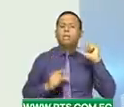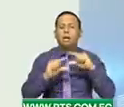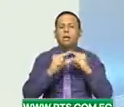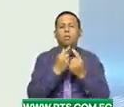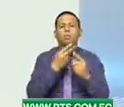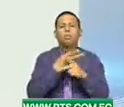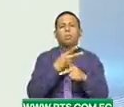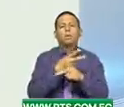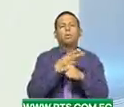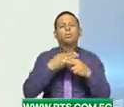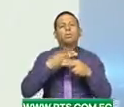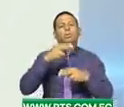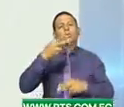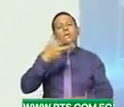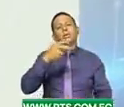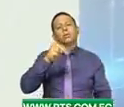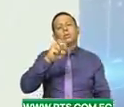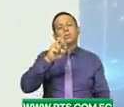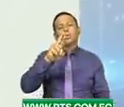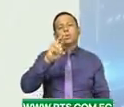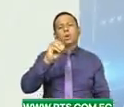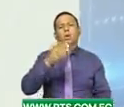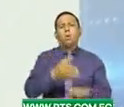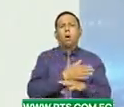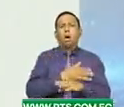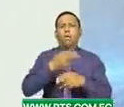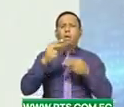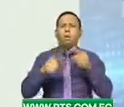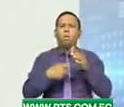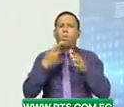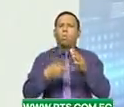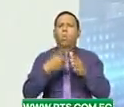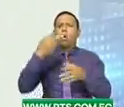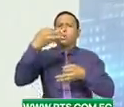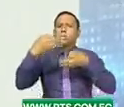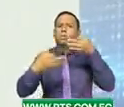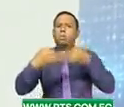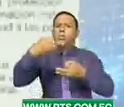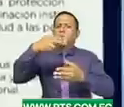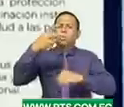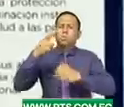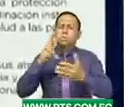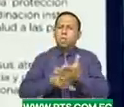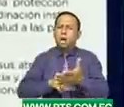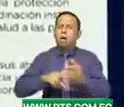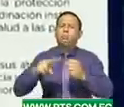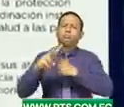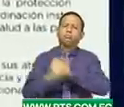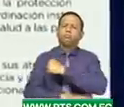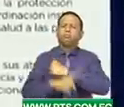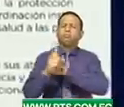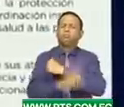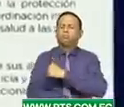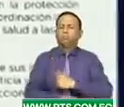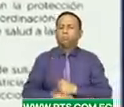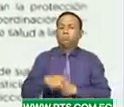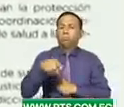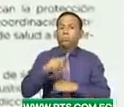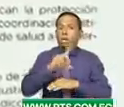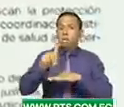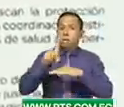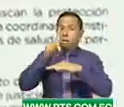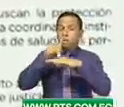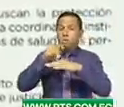y sobre quien pesan dos sentencias por asesinato luego él es nike esta vez si se